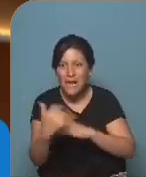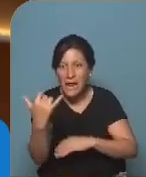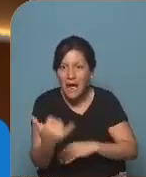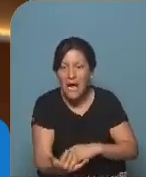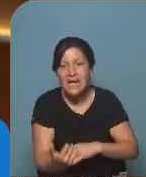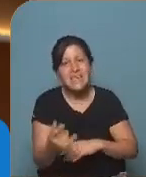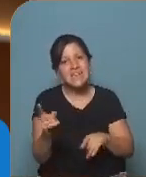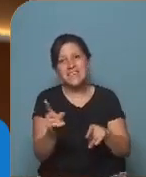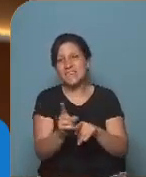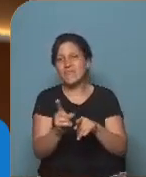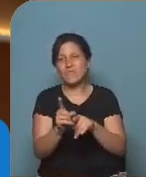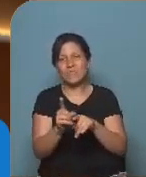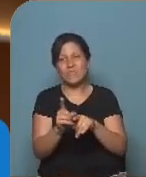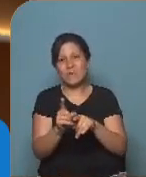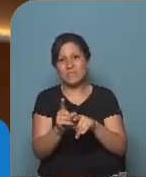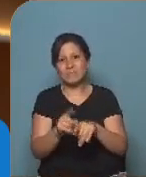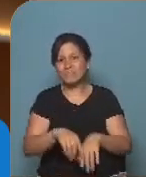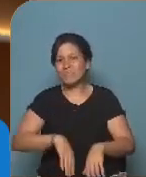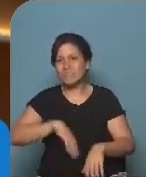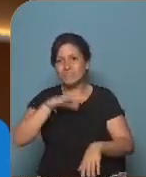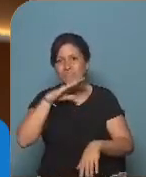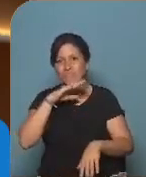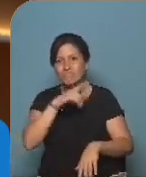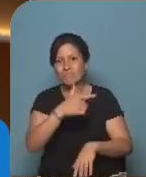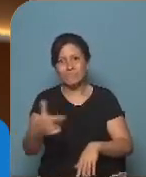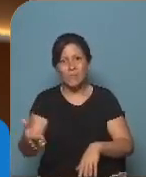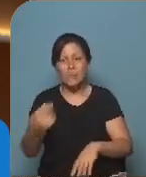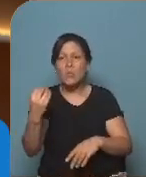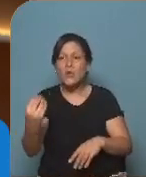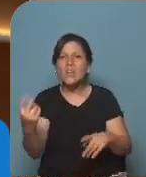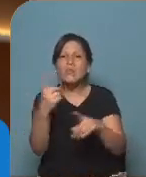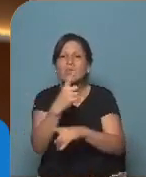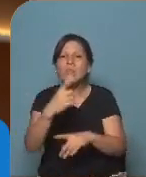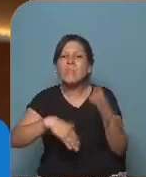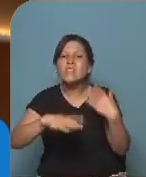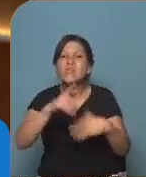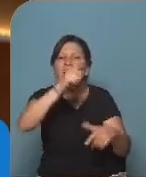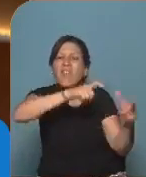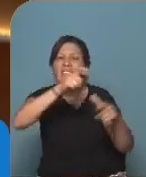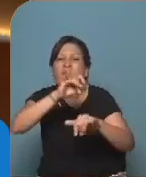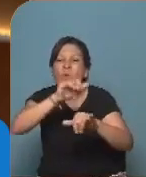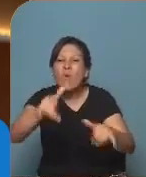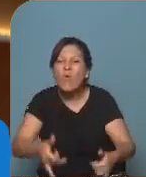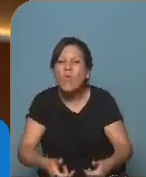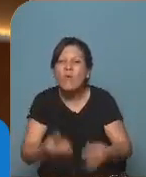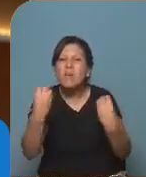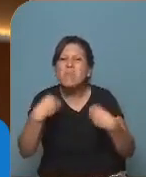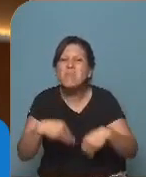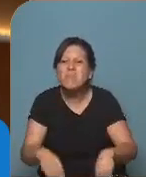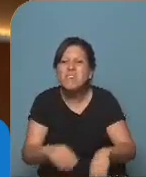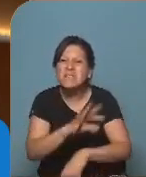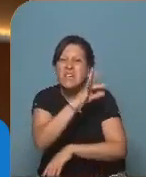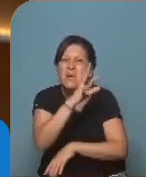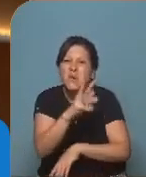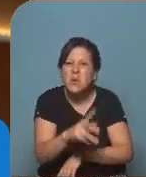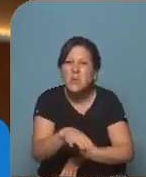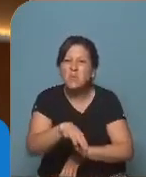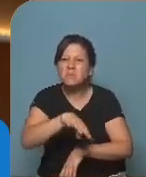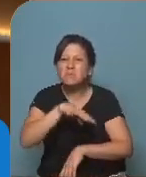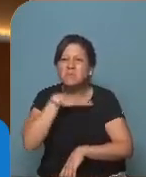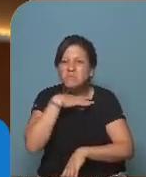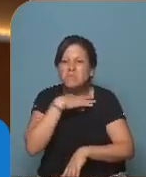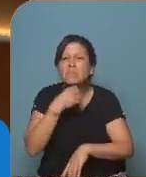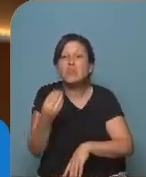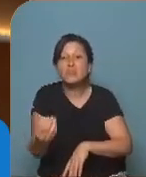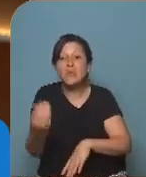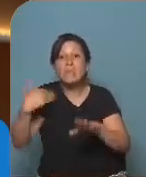insuficiente. ¿Por qué? Porque el gran problema de los jóvenes que entran en el delito en gran medida se debe a que muchos adultos los